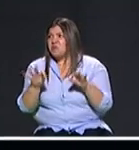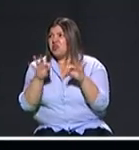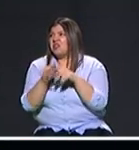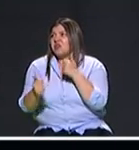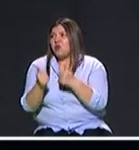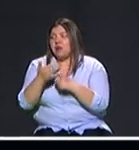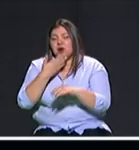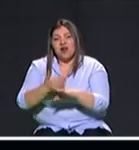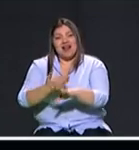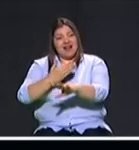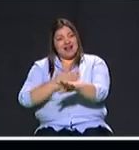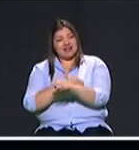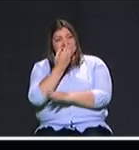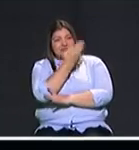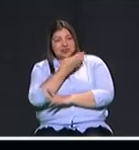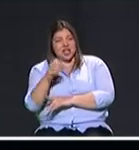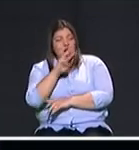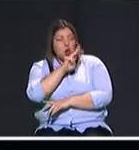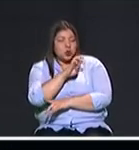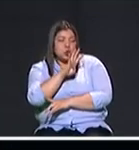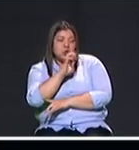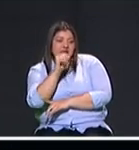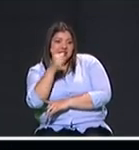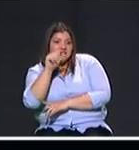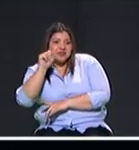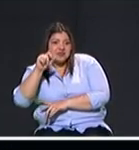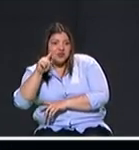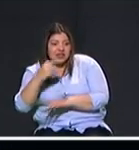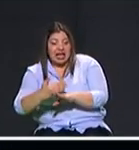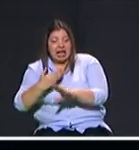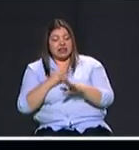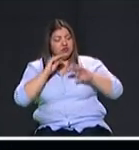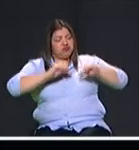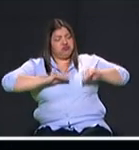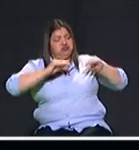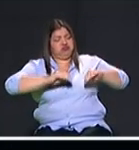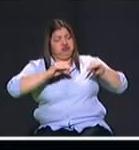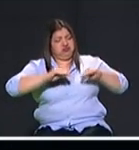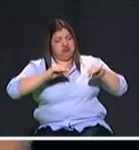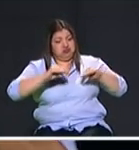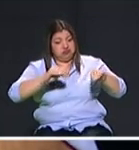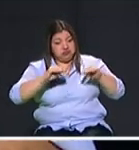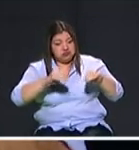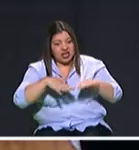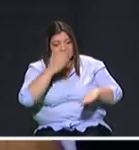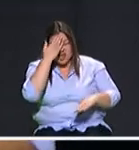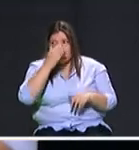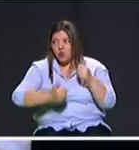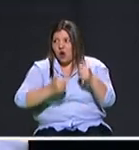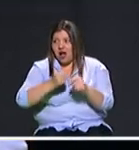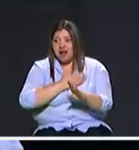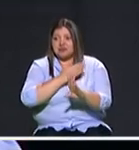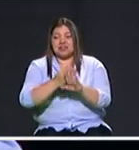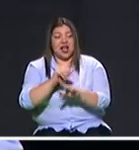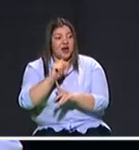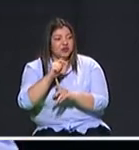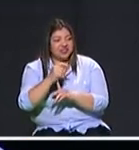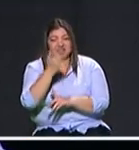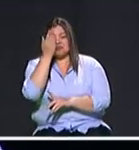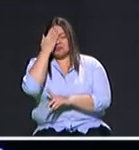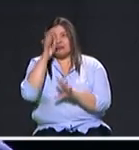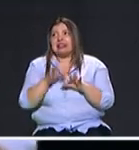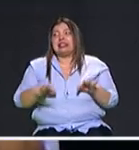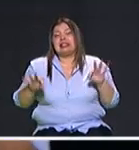desde octavo noveno décimo y once para que los jóvenes cuando lleguen a la beca sepan y estén conscientes de la